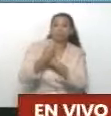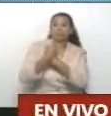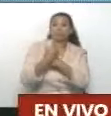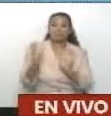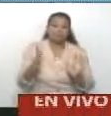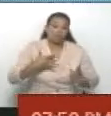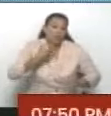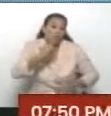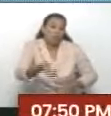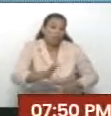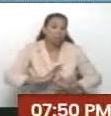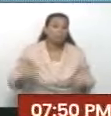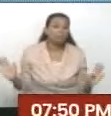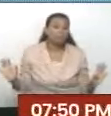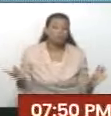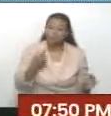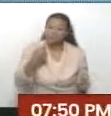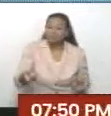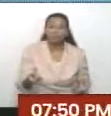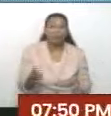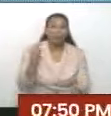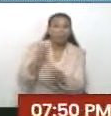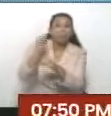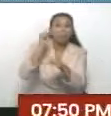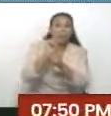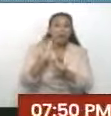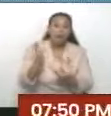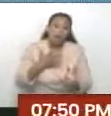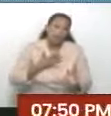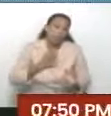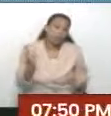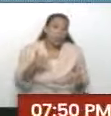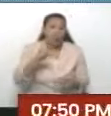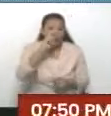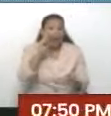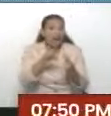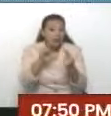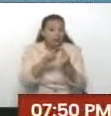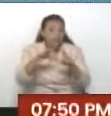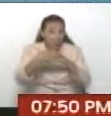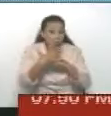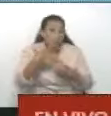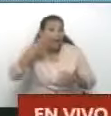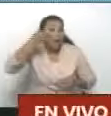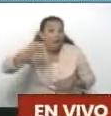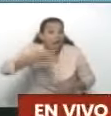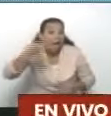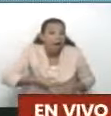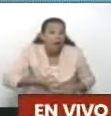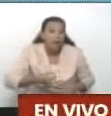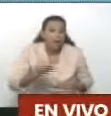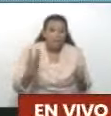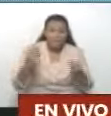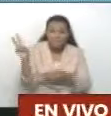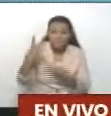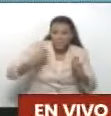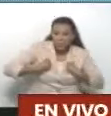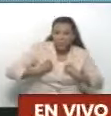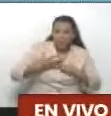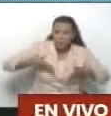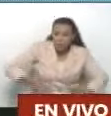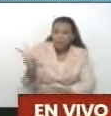alma. Por casos que conocí hace años atrás, explotados.